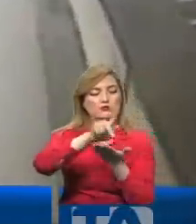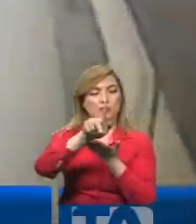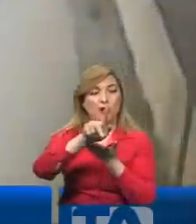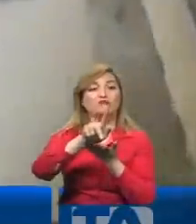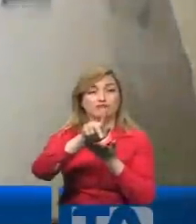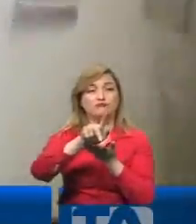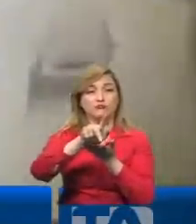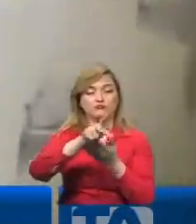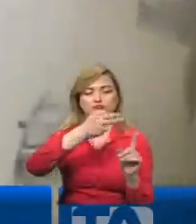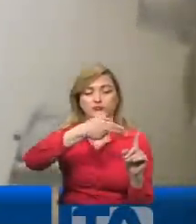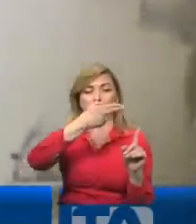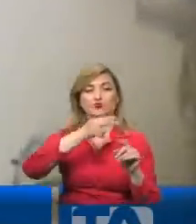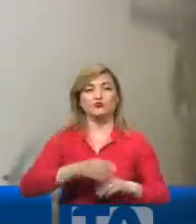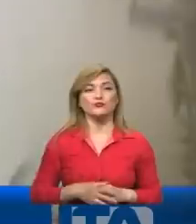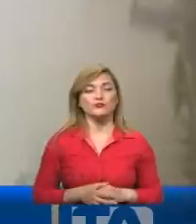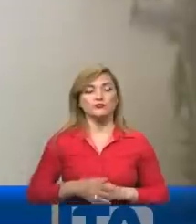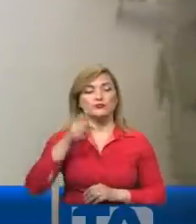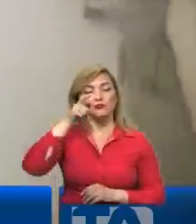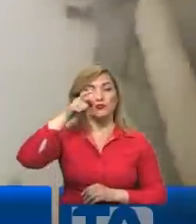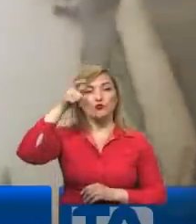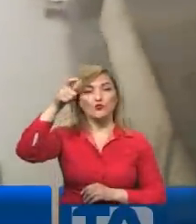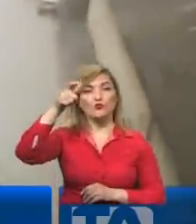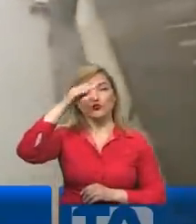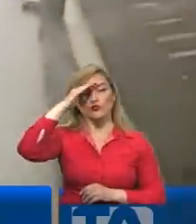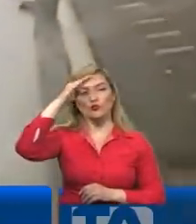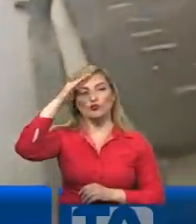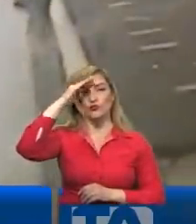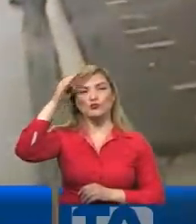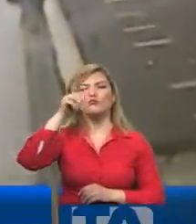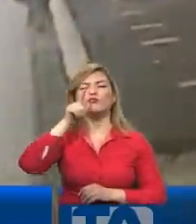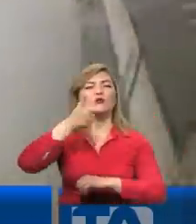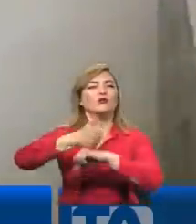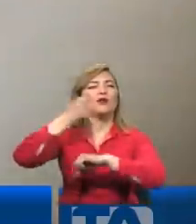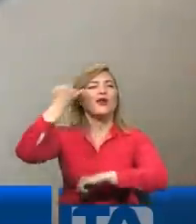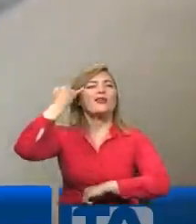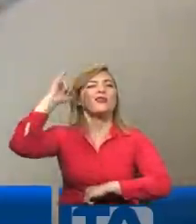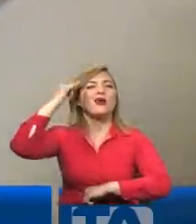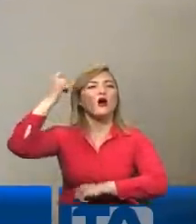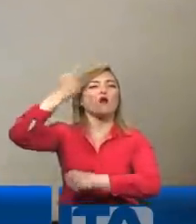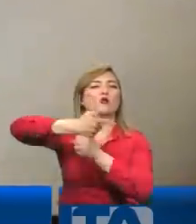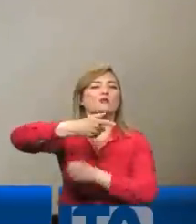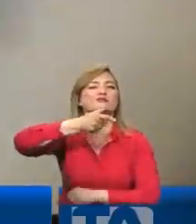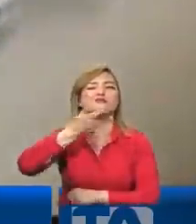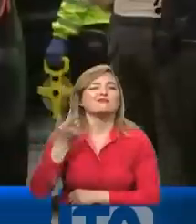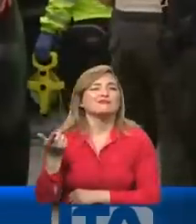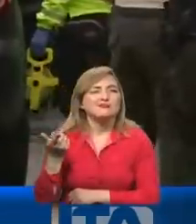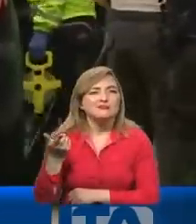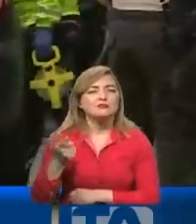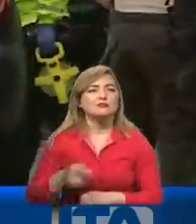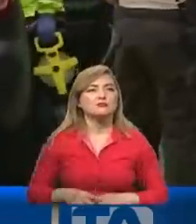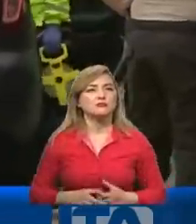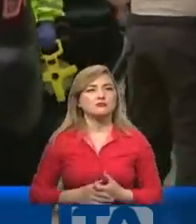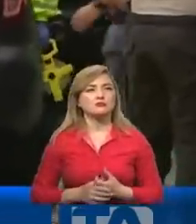cantidad considerable. La fiscalía con la policía buscan determinar y detener al autor intelectual y a los sicarios que ejecutaron el